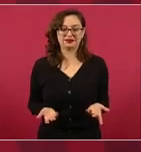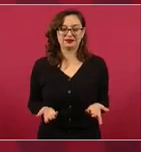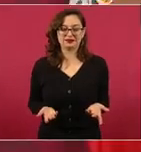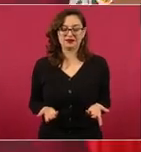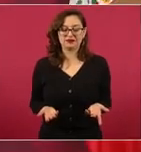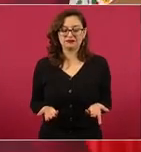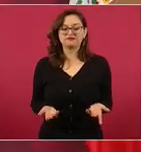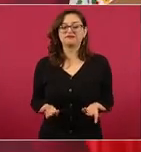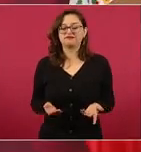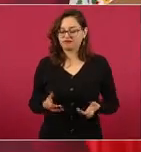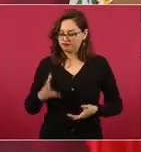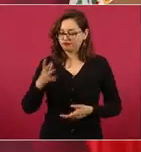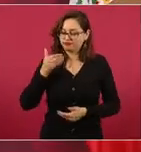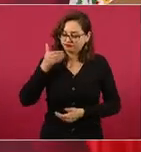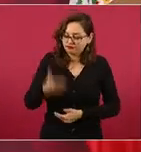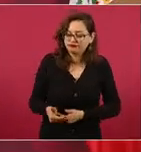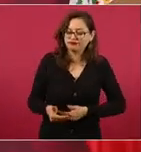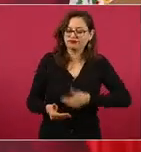todo va